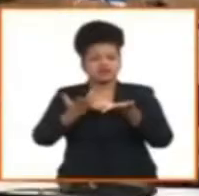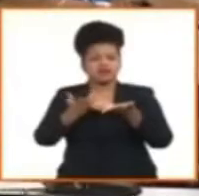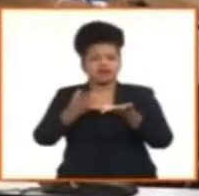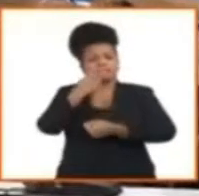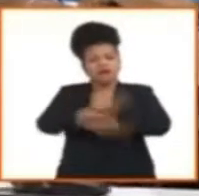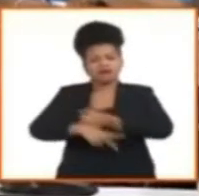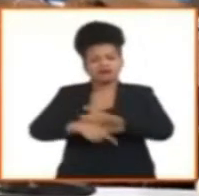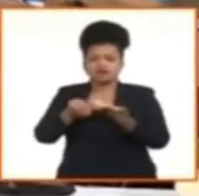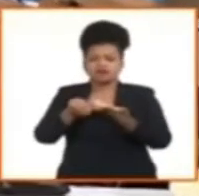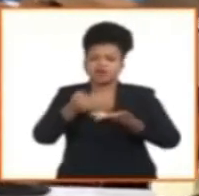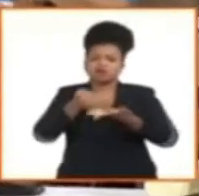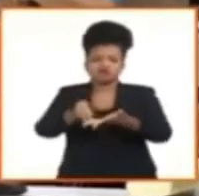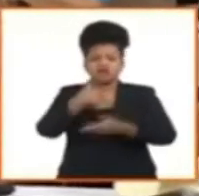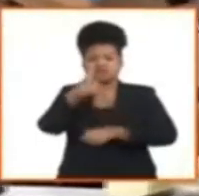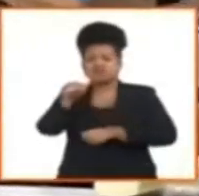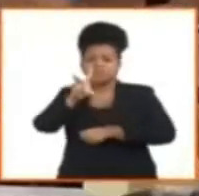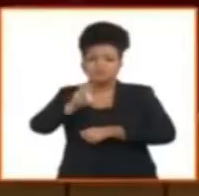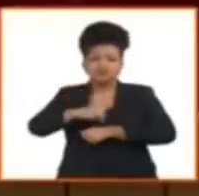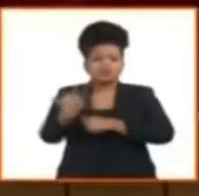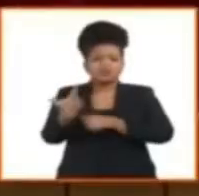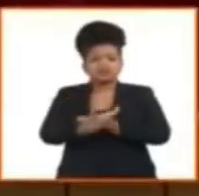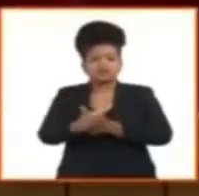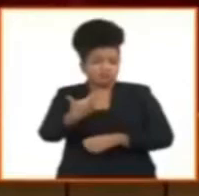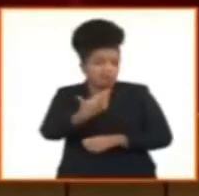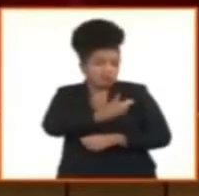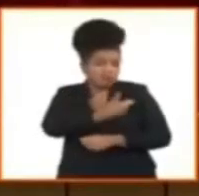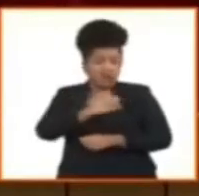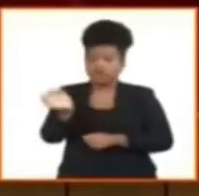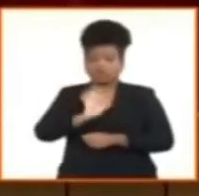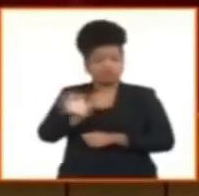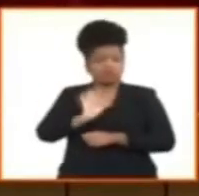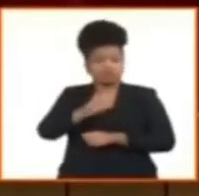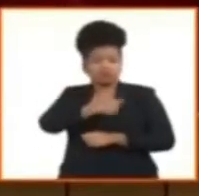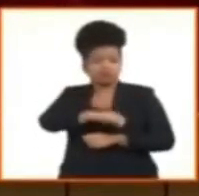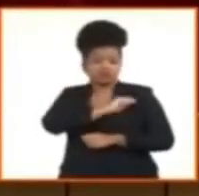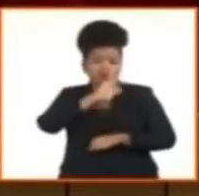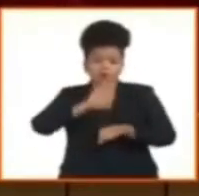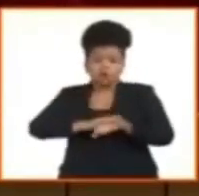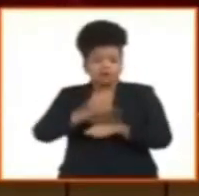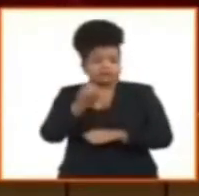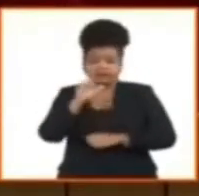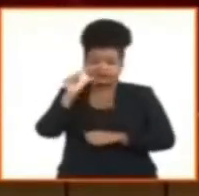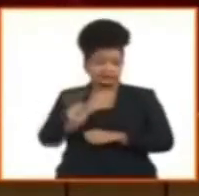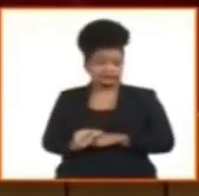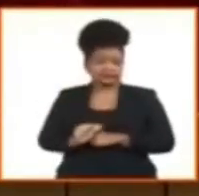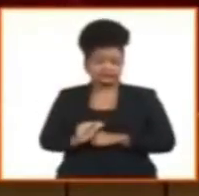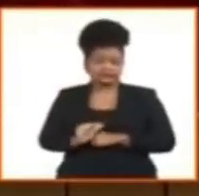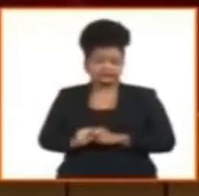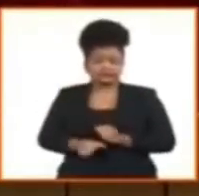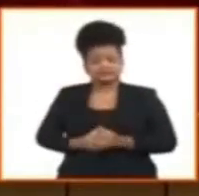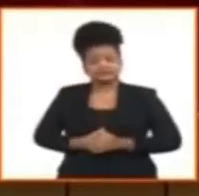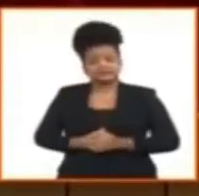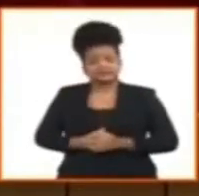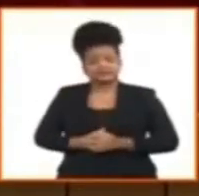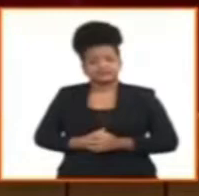20 que todavía no han podido vacunar ni a casi un 10% de su población y que todavía no saben cómo les va a llegar la vacuna, y que ese mundo se